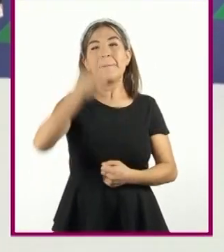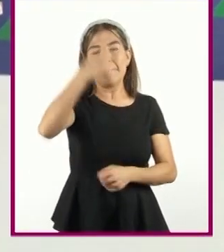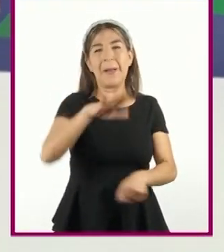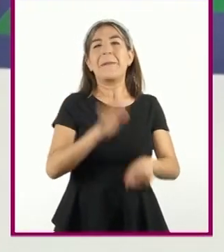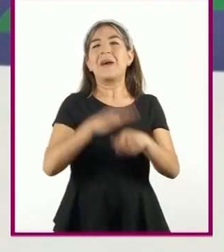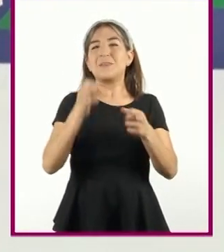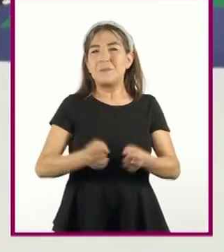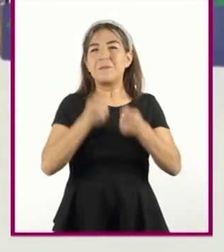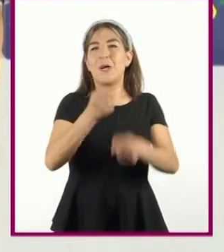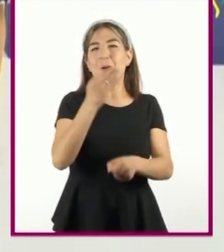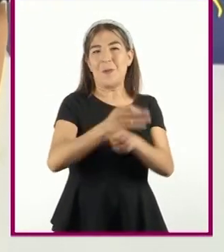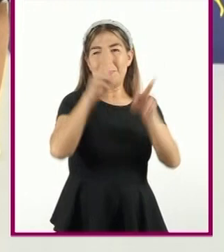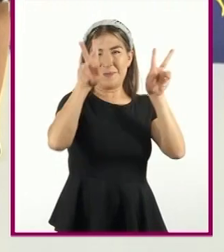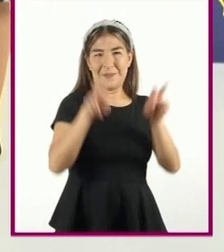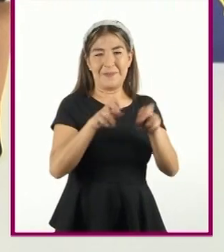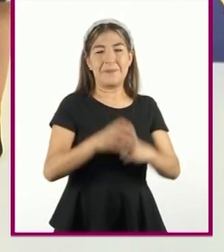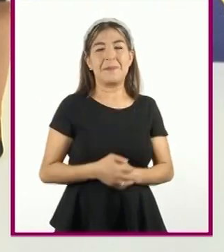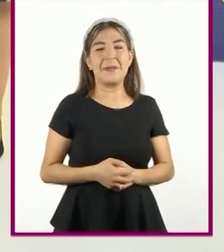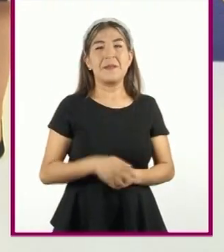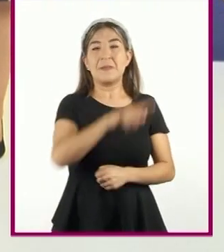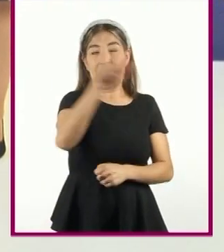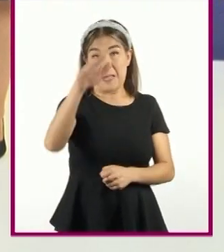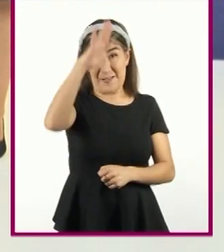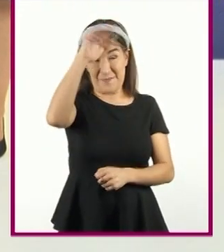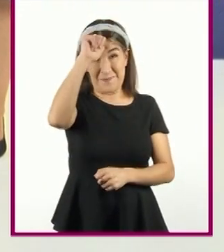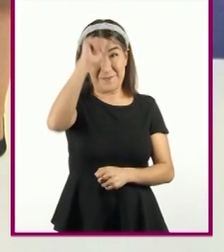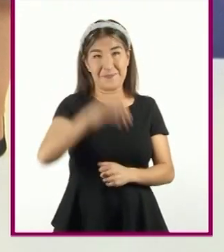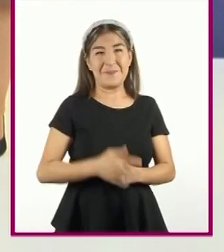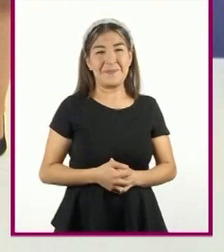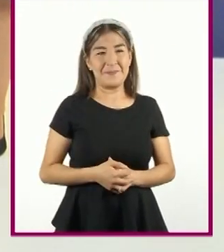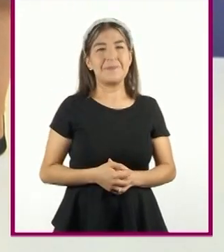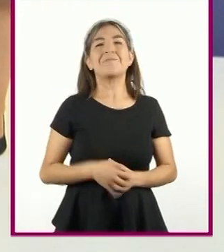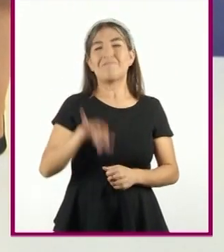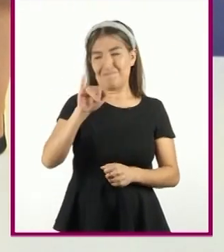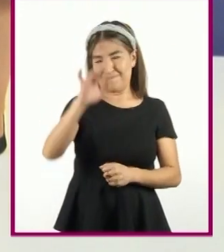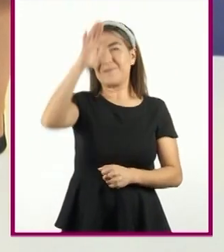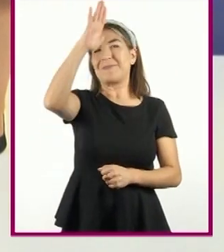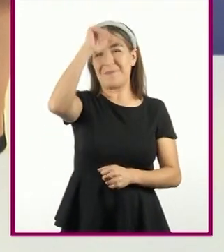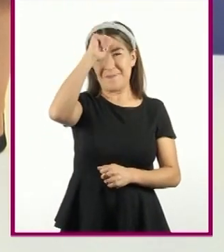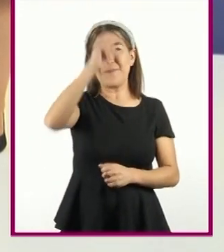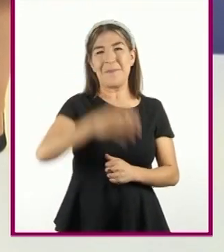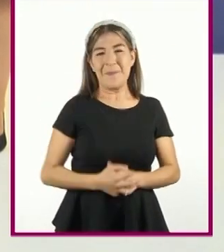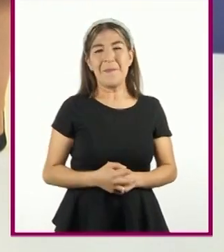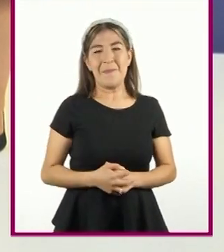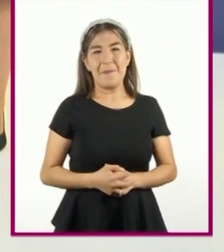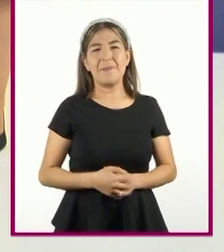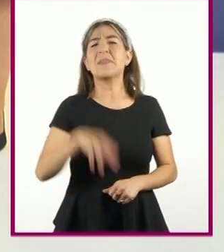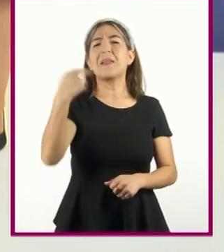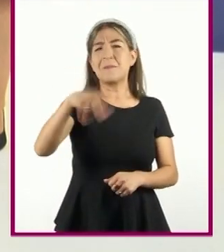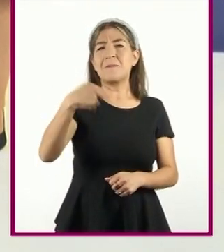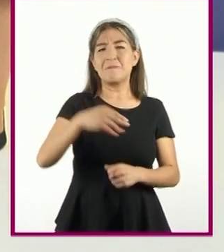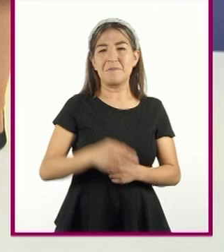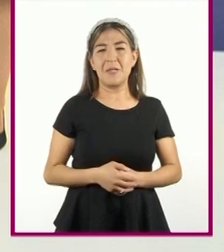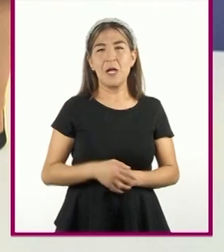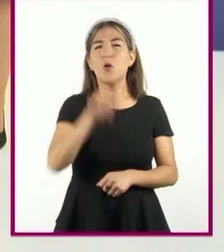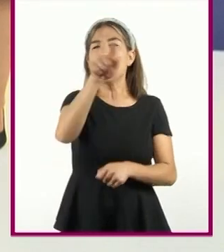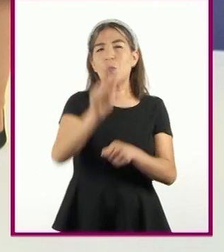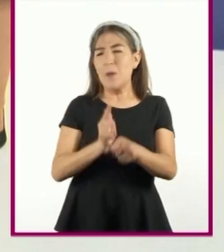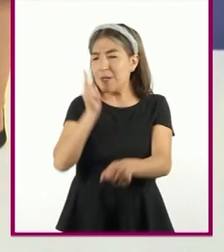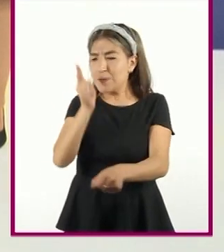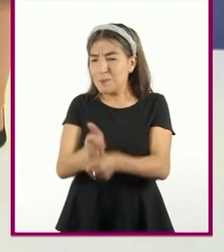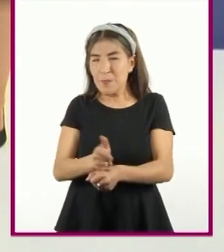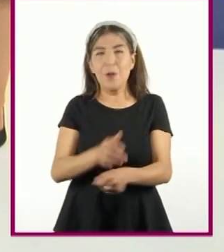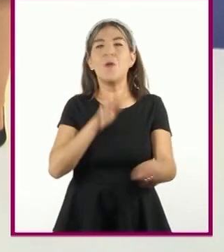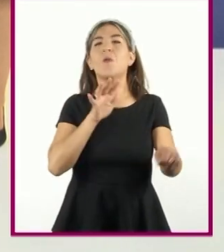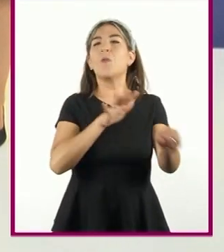reforzar esto que estamos viendo? ¿Están de acuerdo? De acuerdo. Se llama Descubre qué